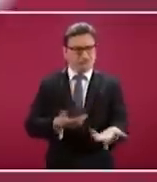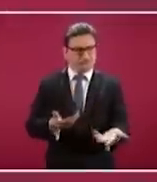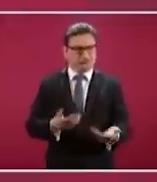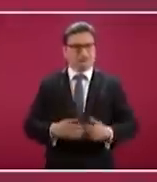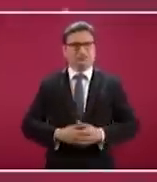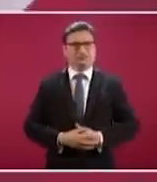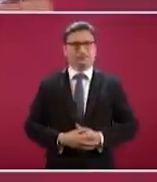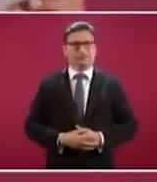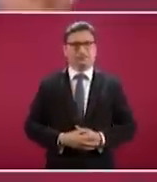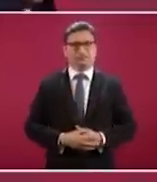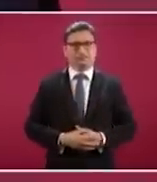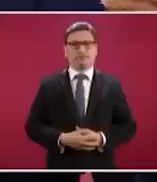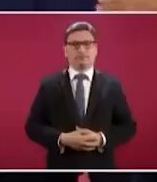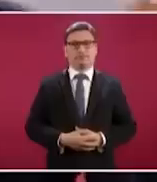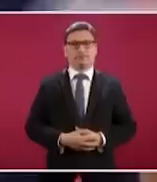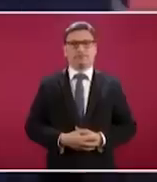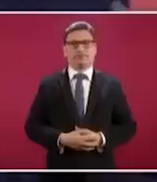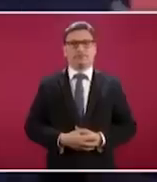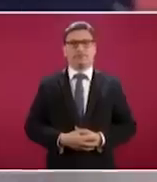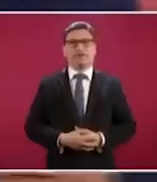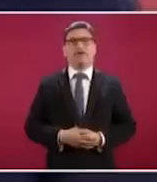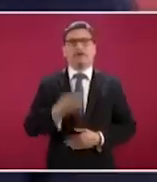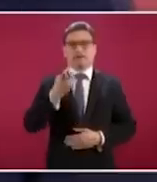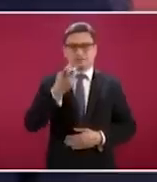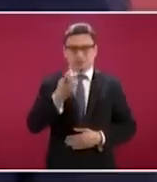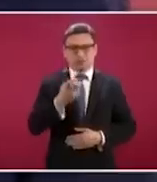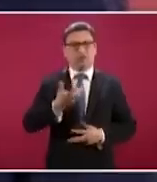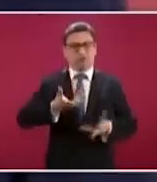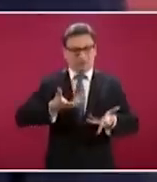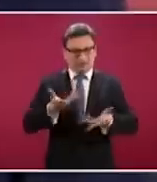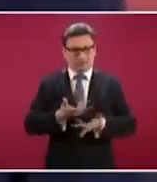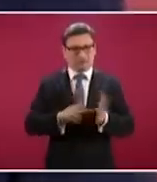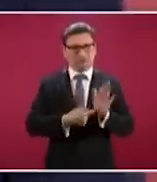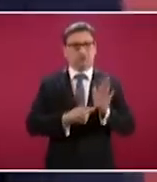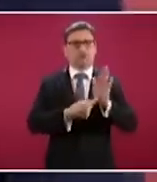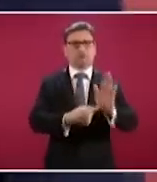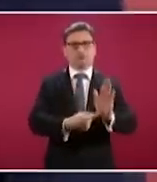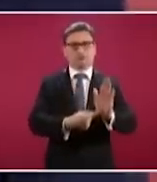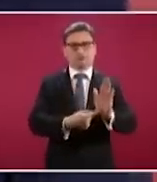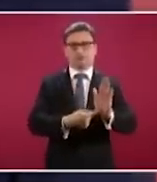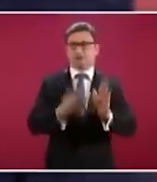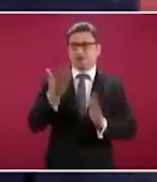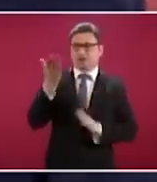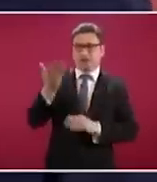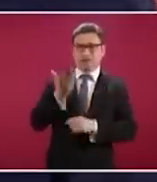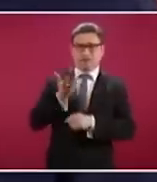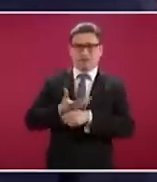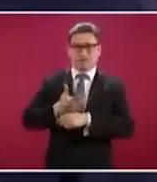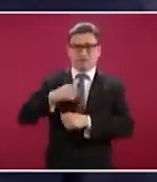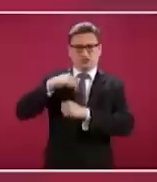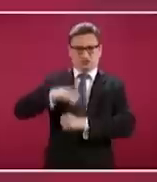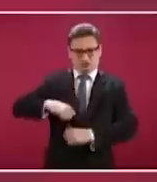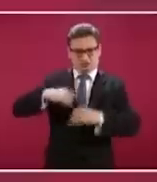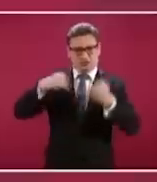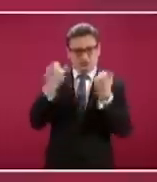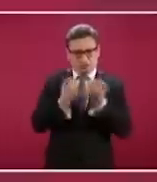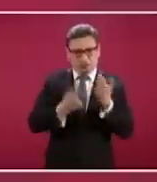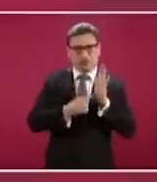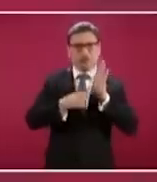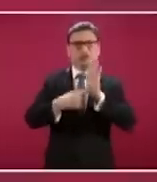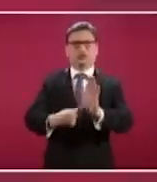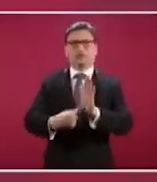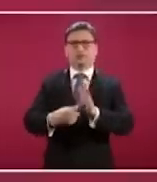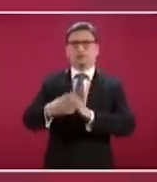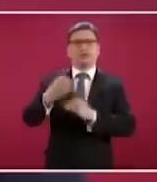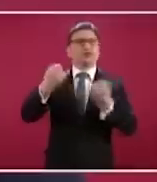y se les va a demostrar a las autoridades estadounidenses. Además, ellos